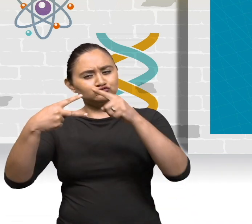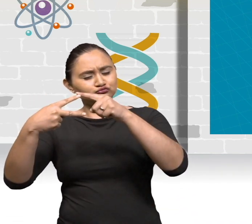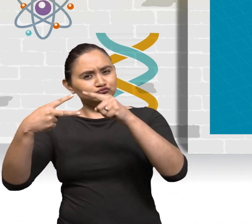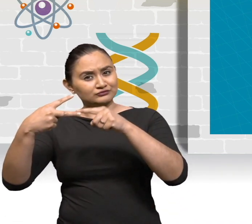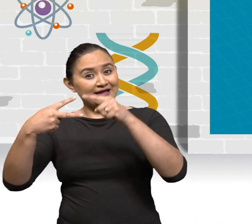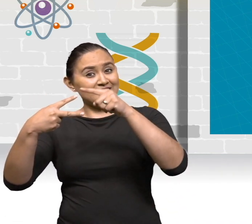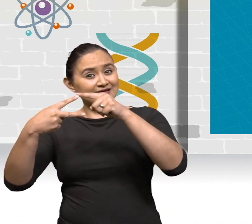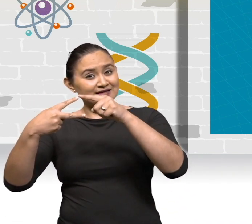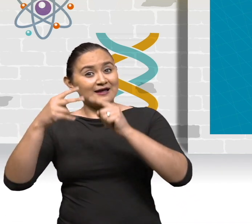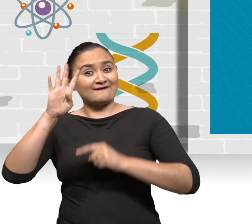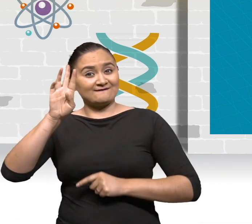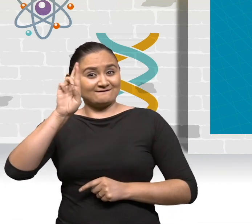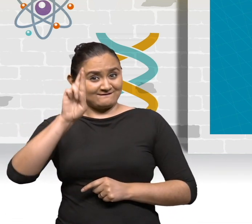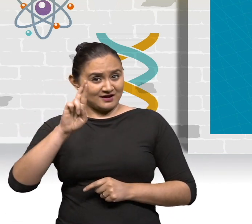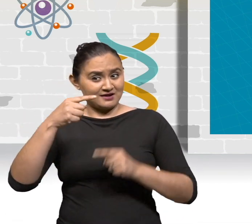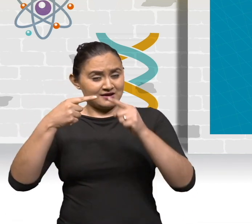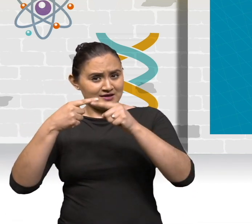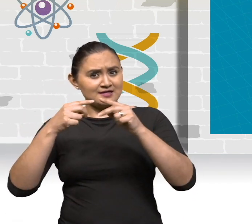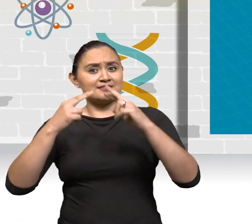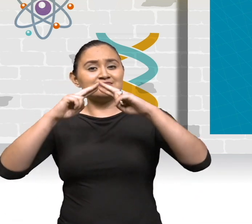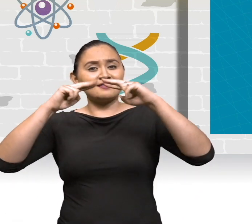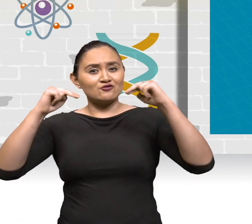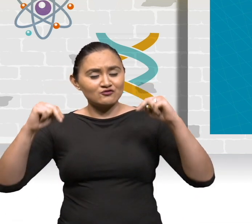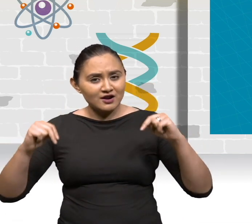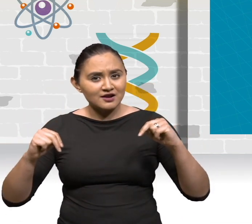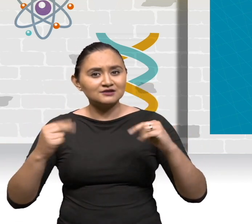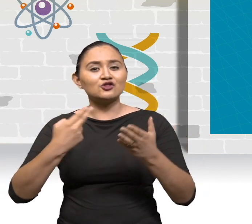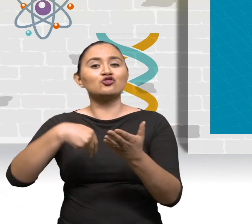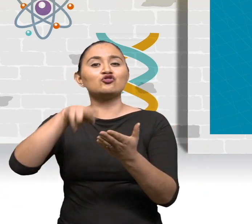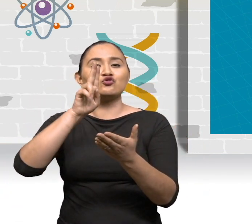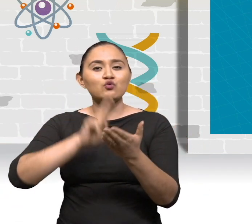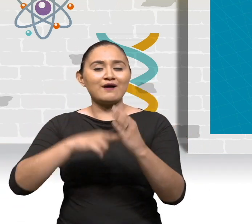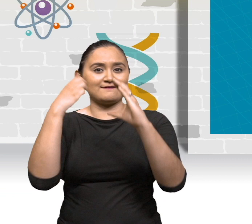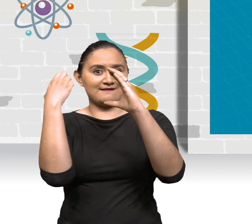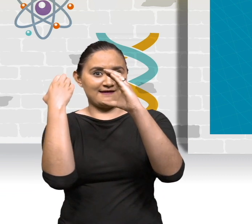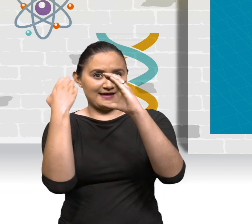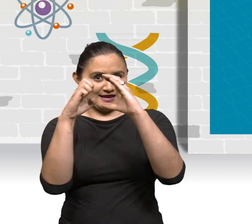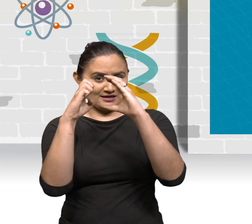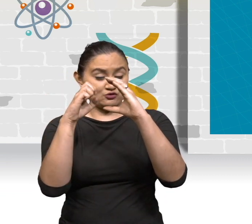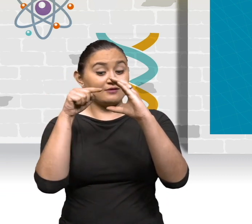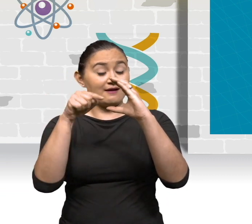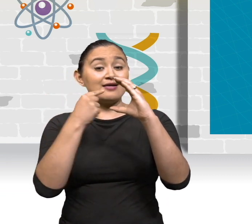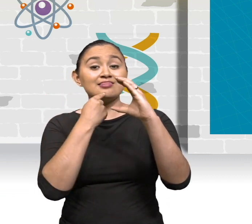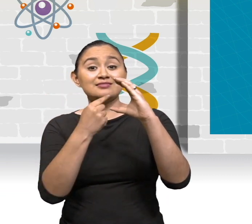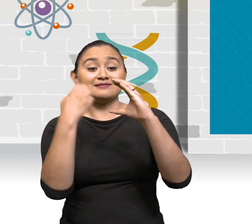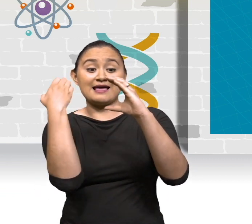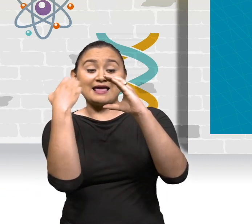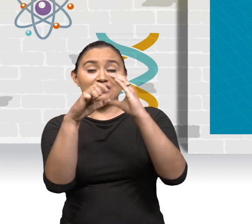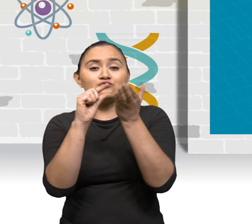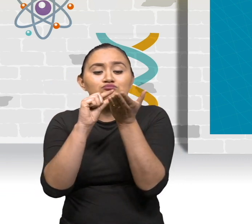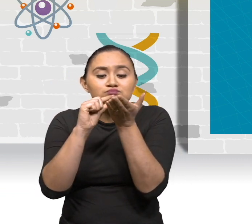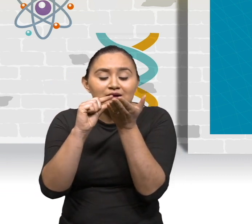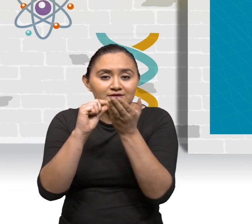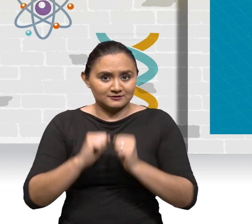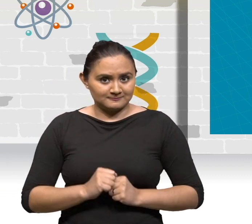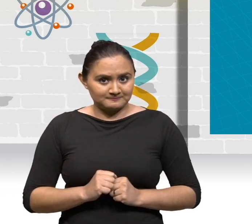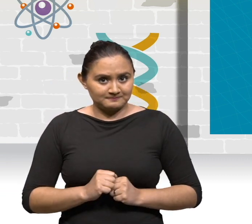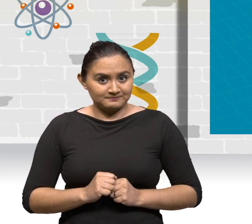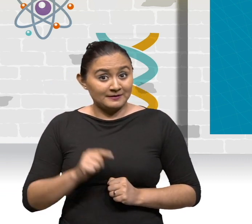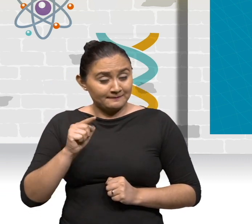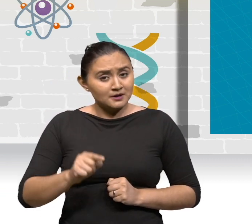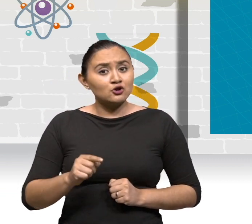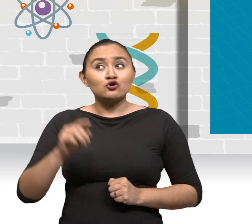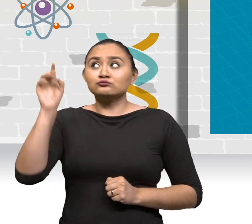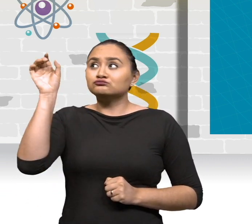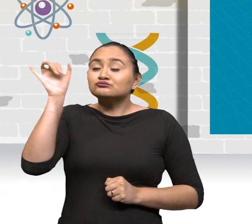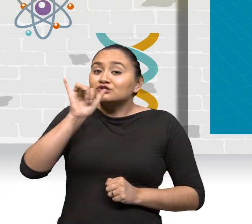naturaleza actual de la materia electrón ya se conocía que el electrón actuaba como una partícula pero de browlee propuso que al igual que la